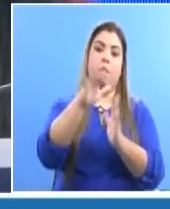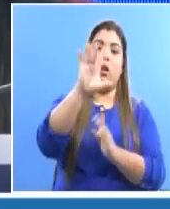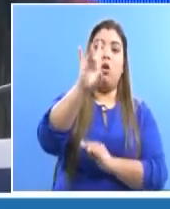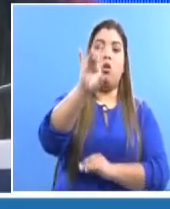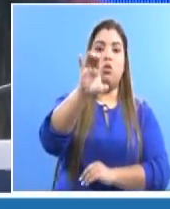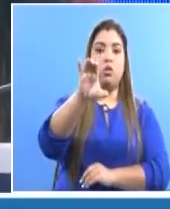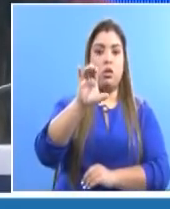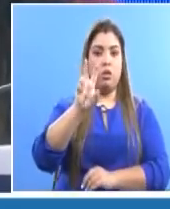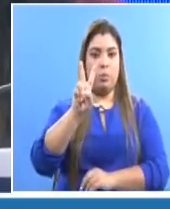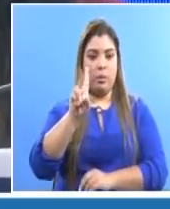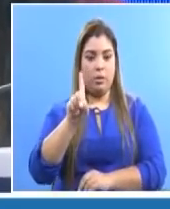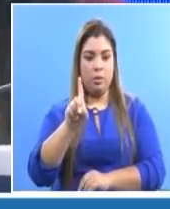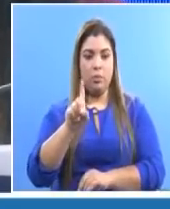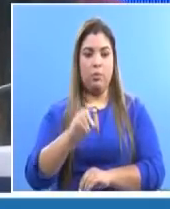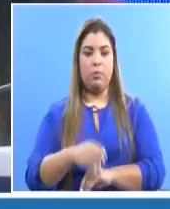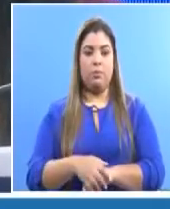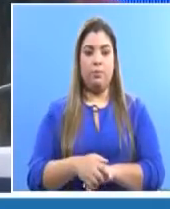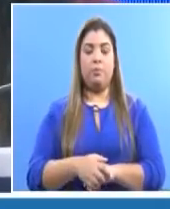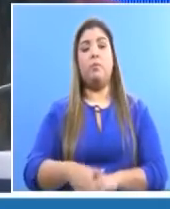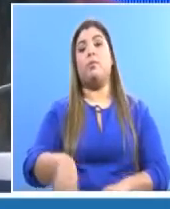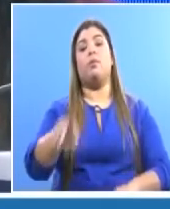19.821.